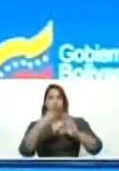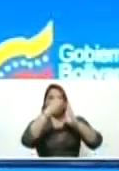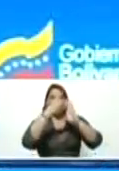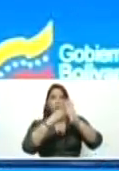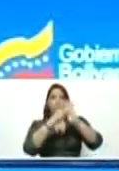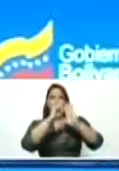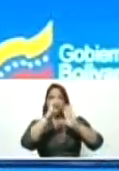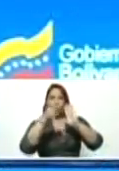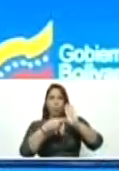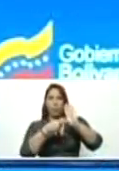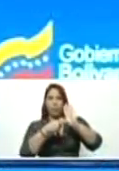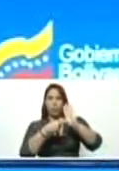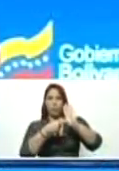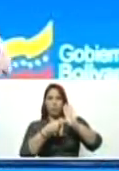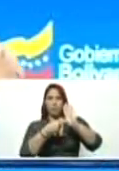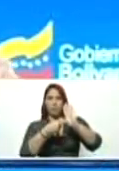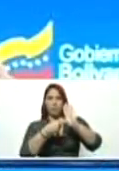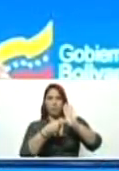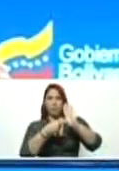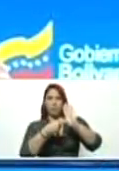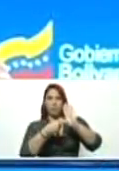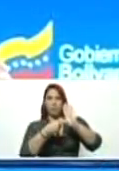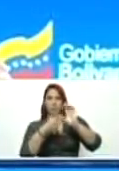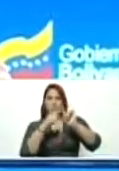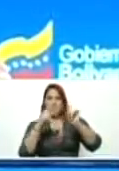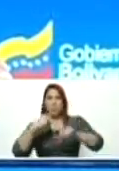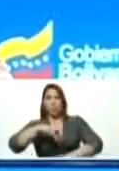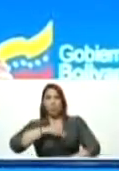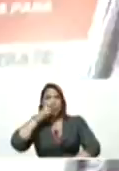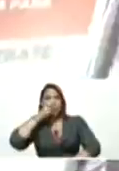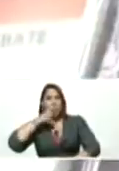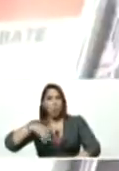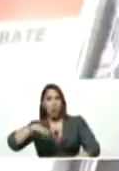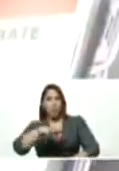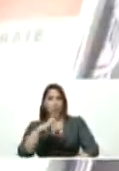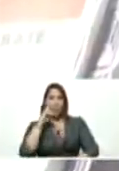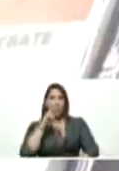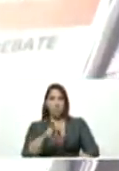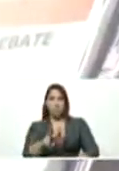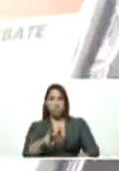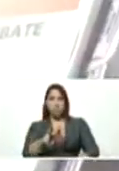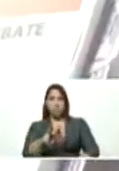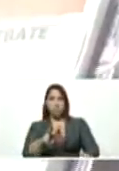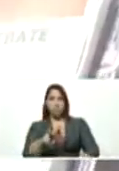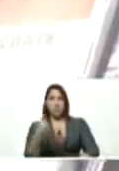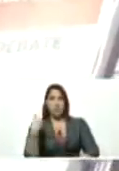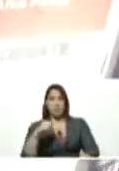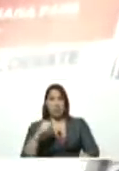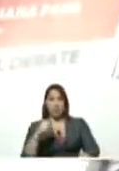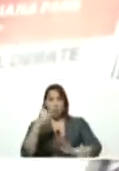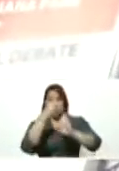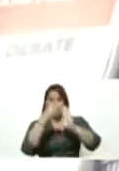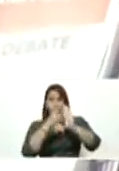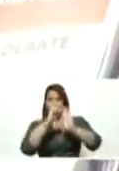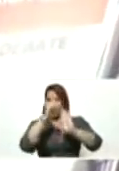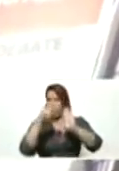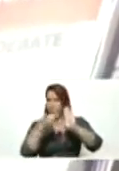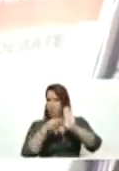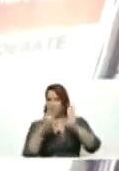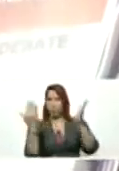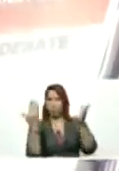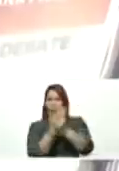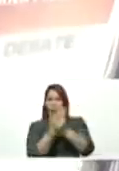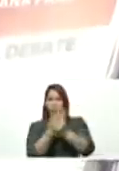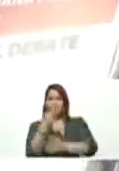completo para que nuestro pueblo lo vea tengo el documento completo del seguro